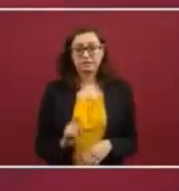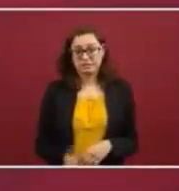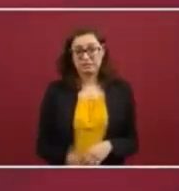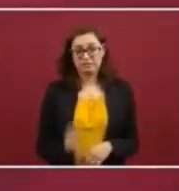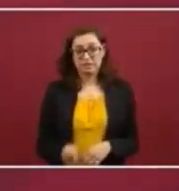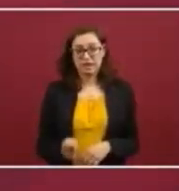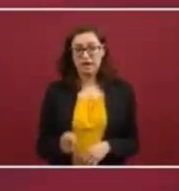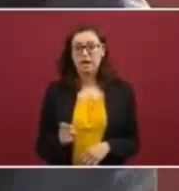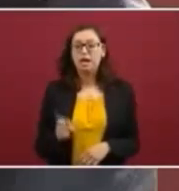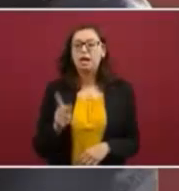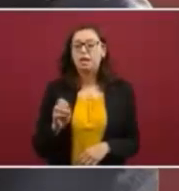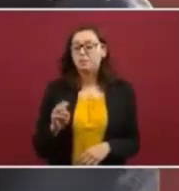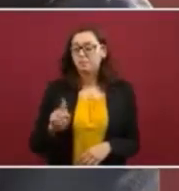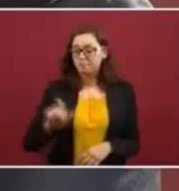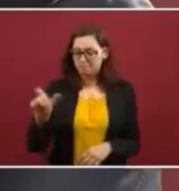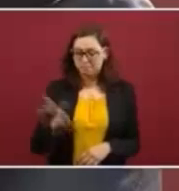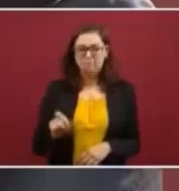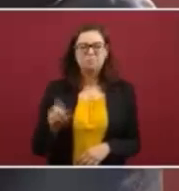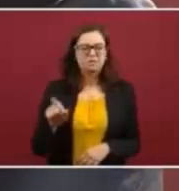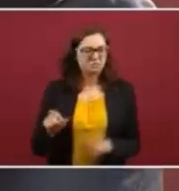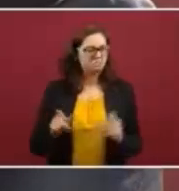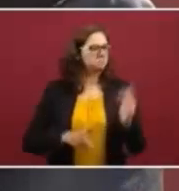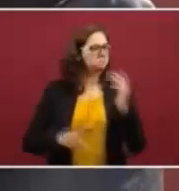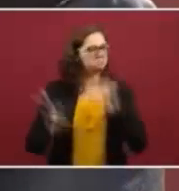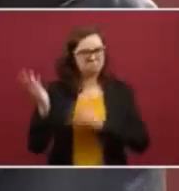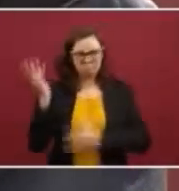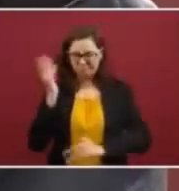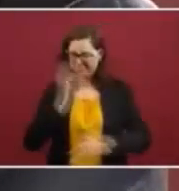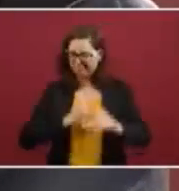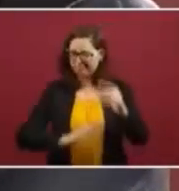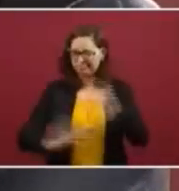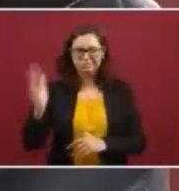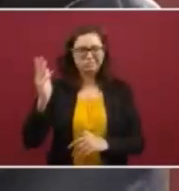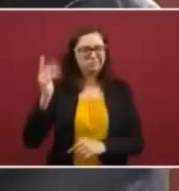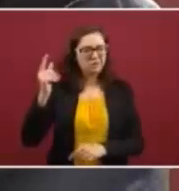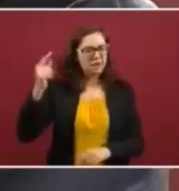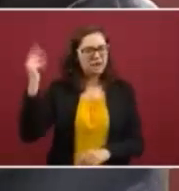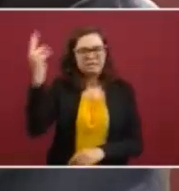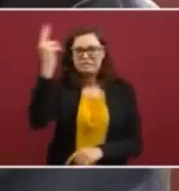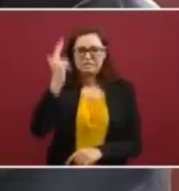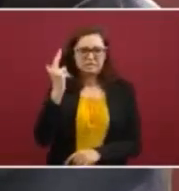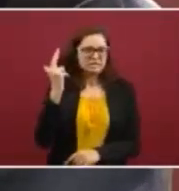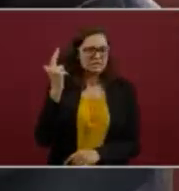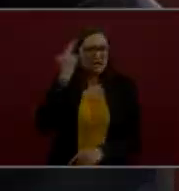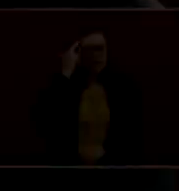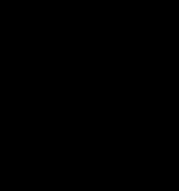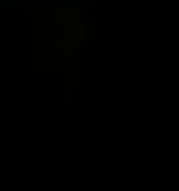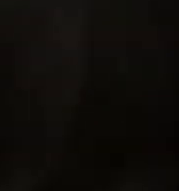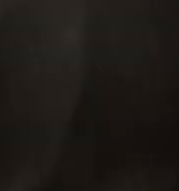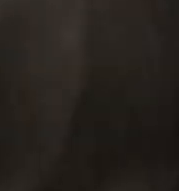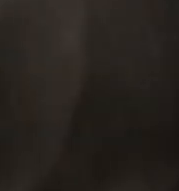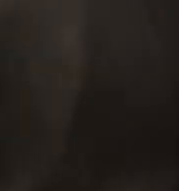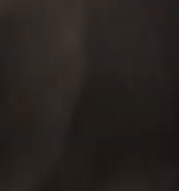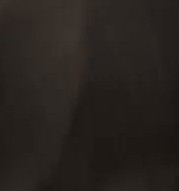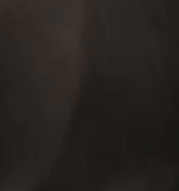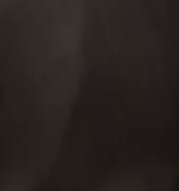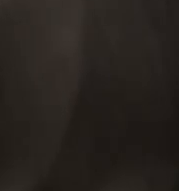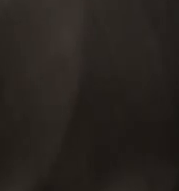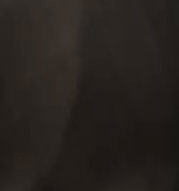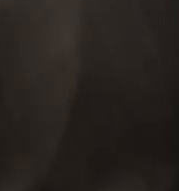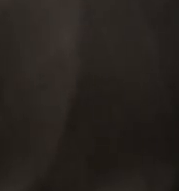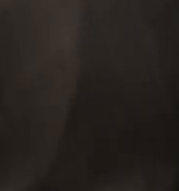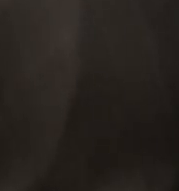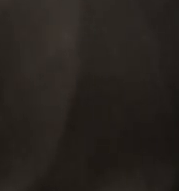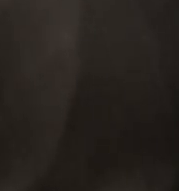fortalecer como la empresa principal del gobierno.